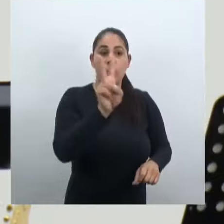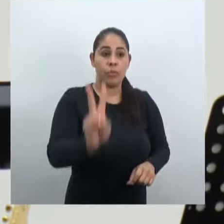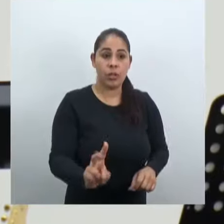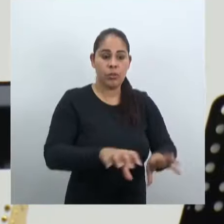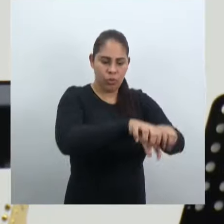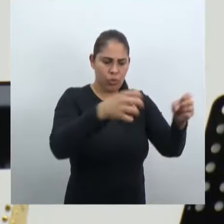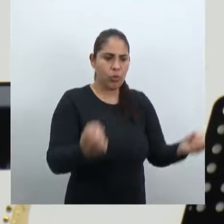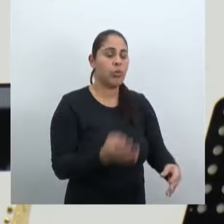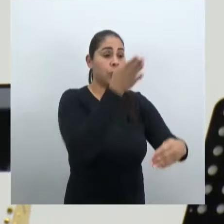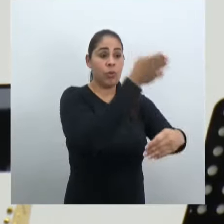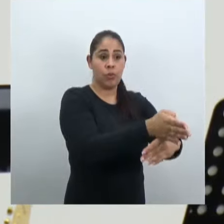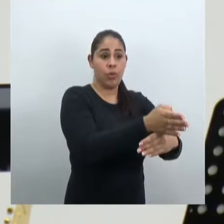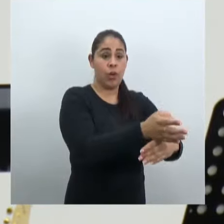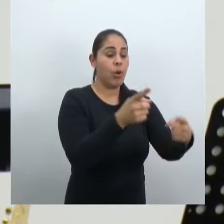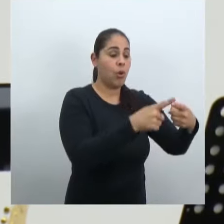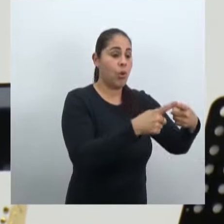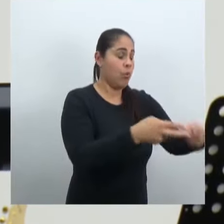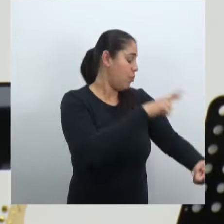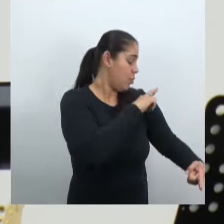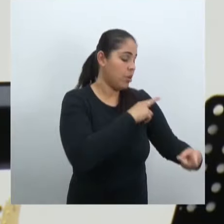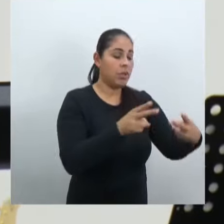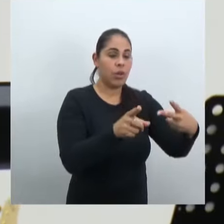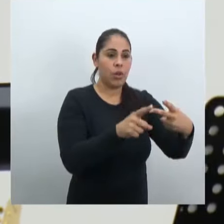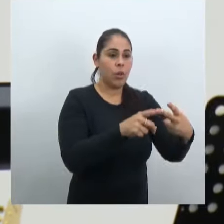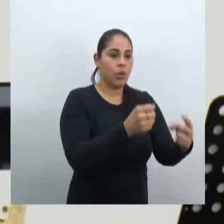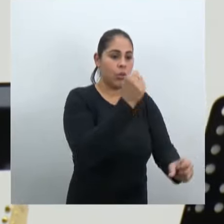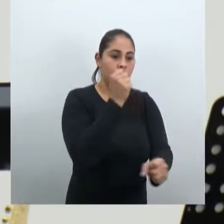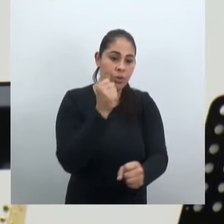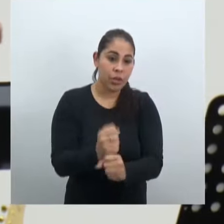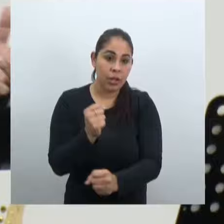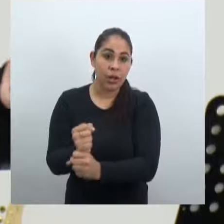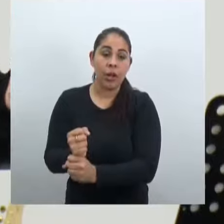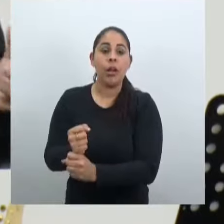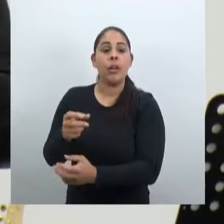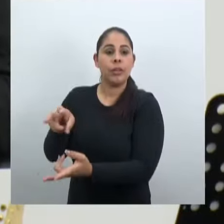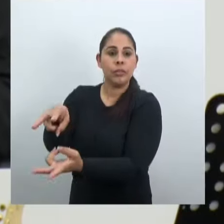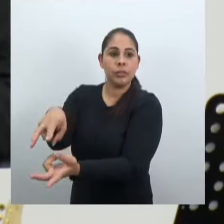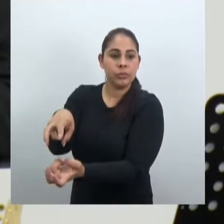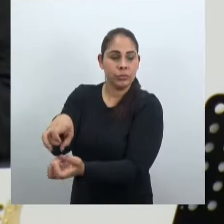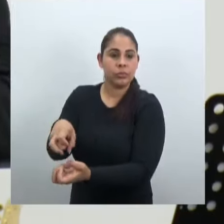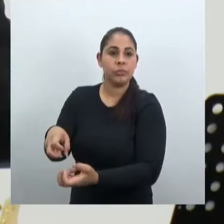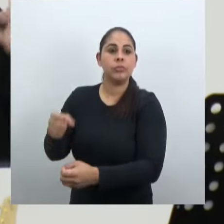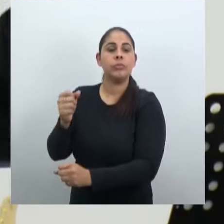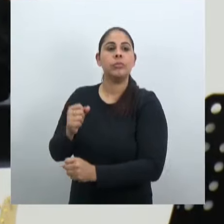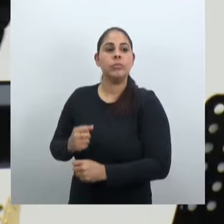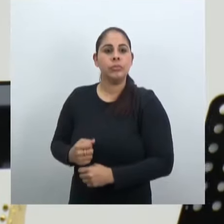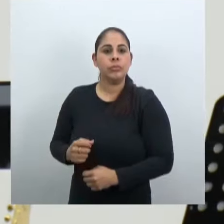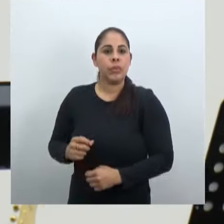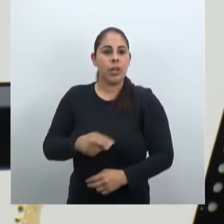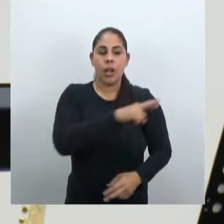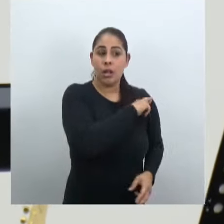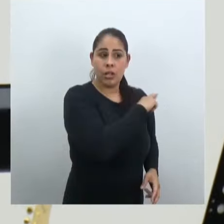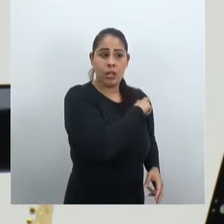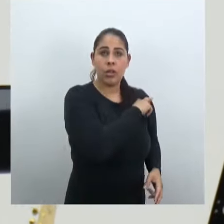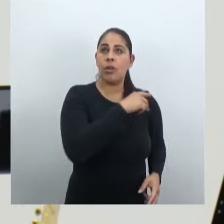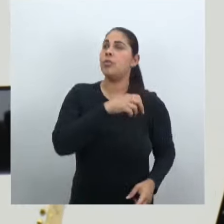era fariseo y el otro era publicano. El fariseo, puesto en pie, oraba consigo mismo de esta manera: Dios, te doy